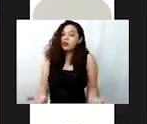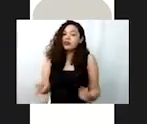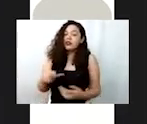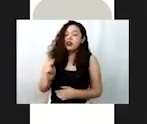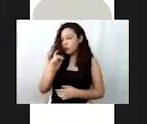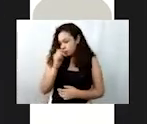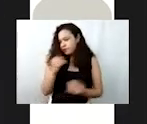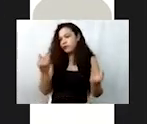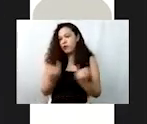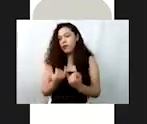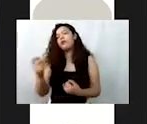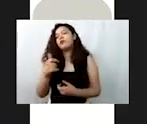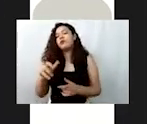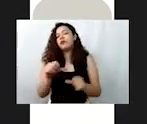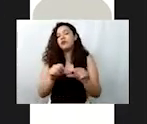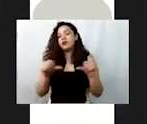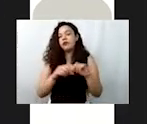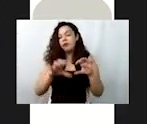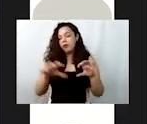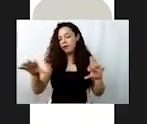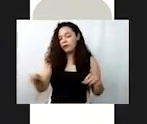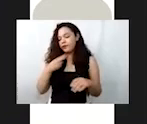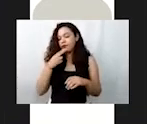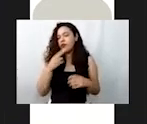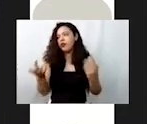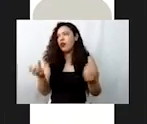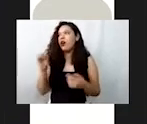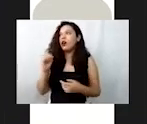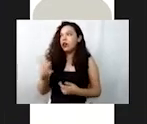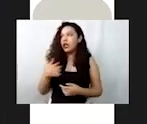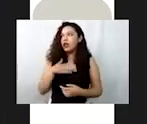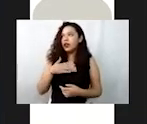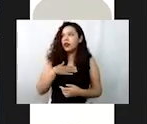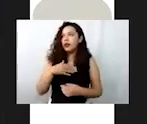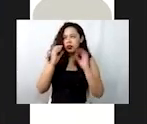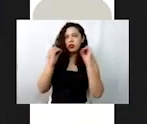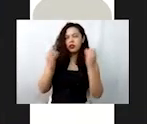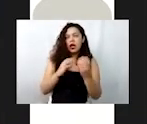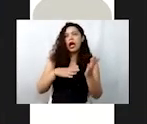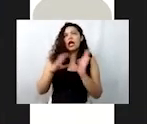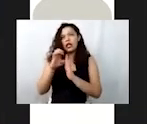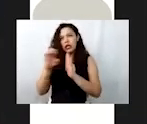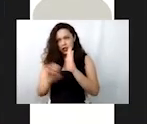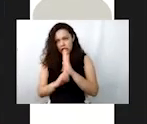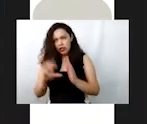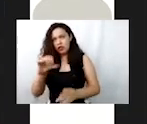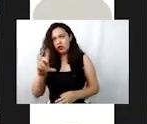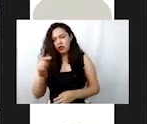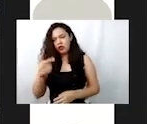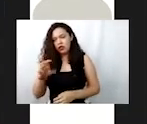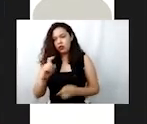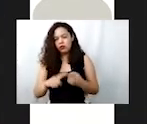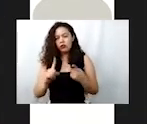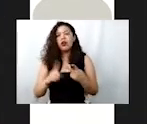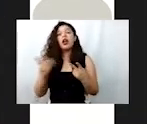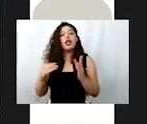a distintos sectores en términos de, bueno, mi organización cuenta con un código de ética, mi organización cuenta con una